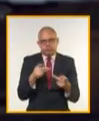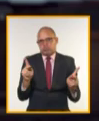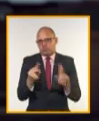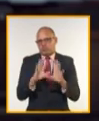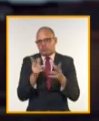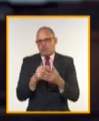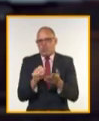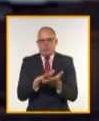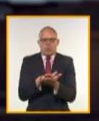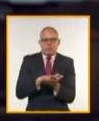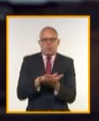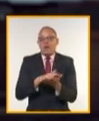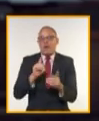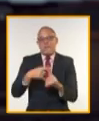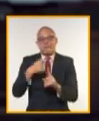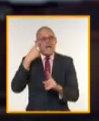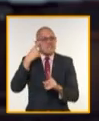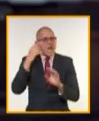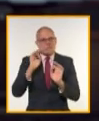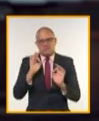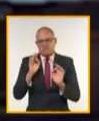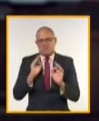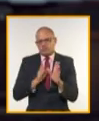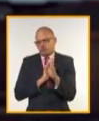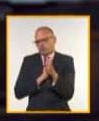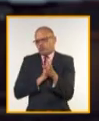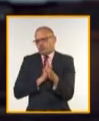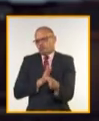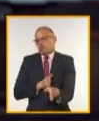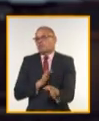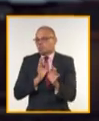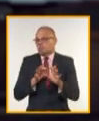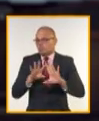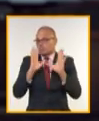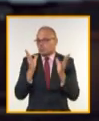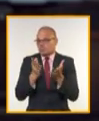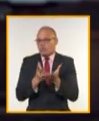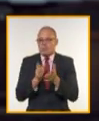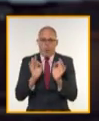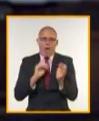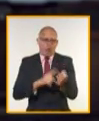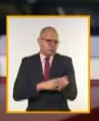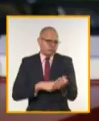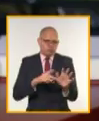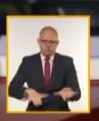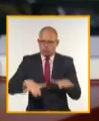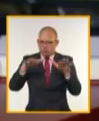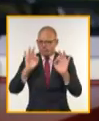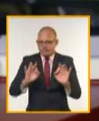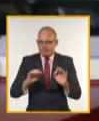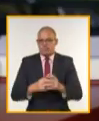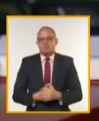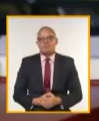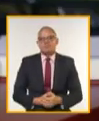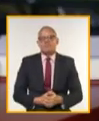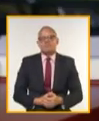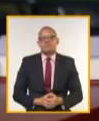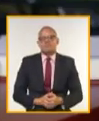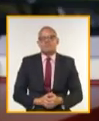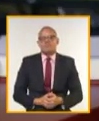disciplina que desarrollan los chinos a partir de su cultura milenaria. Mi madre, Rosa Ho